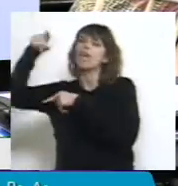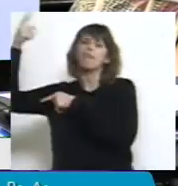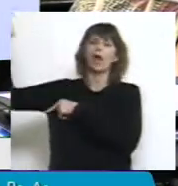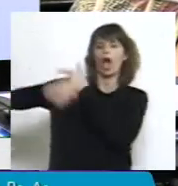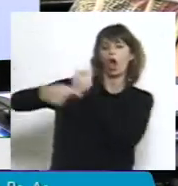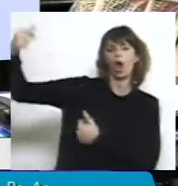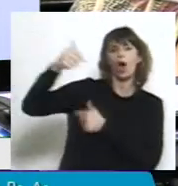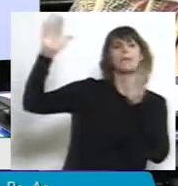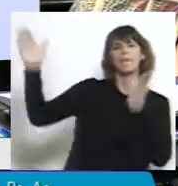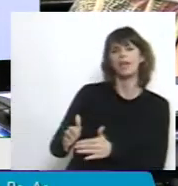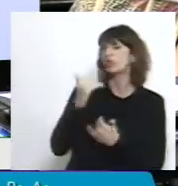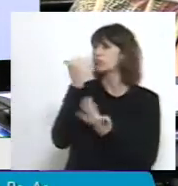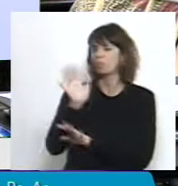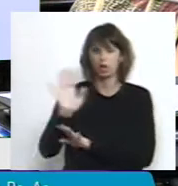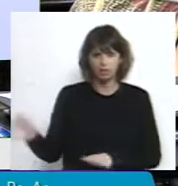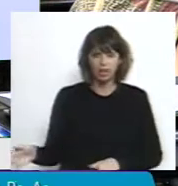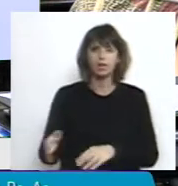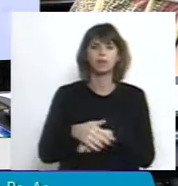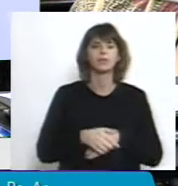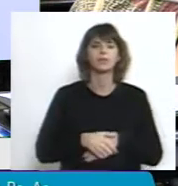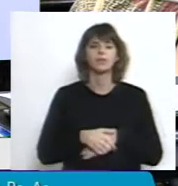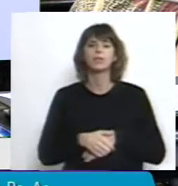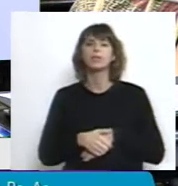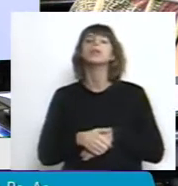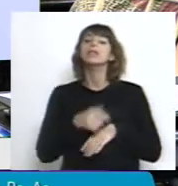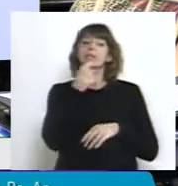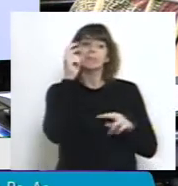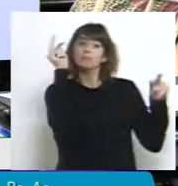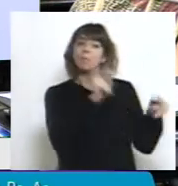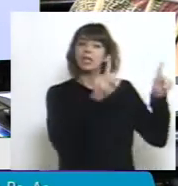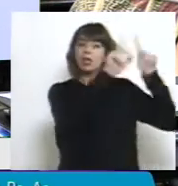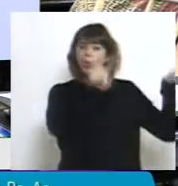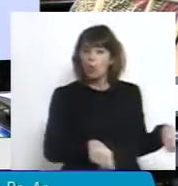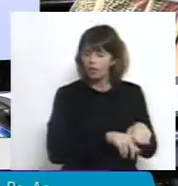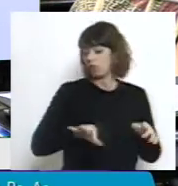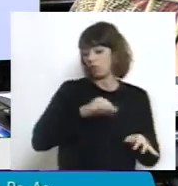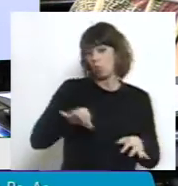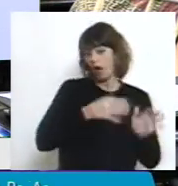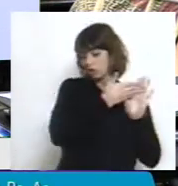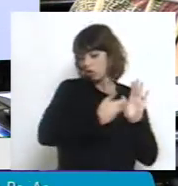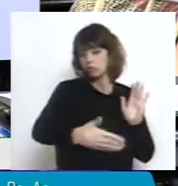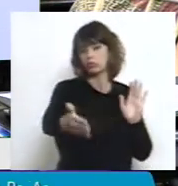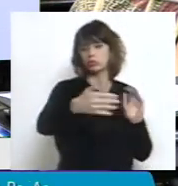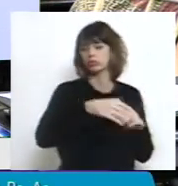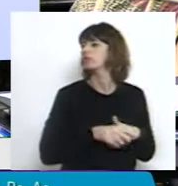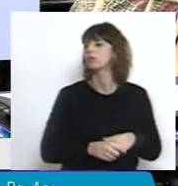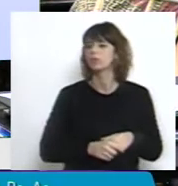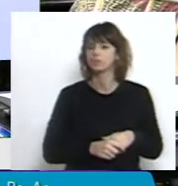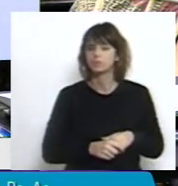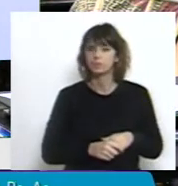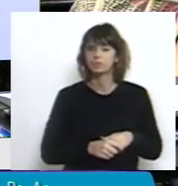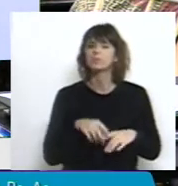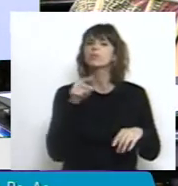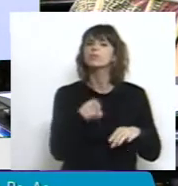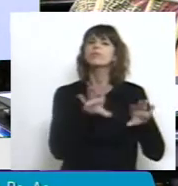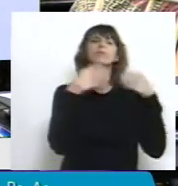lo ha logrado sin mayores desequilibrios, porque si miramos el cuadro, a lo largo de estos años, el